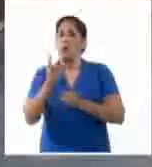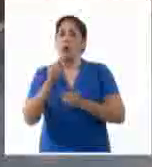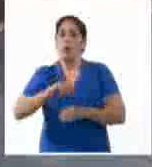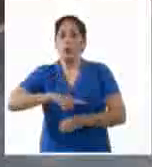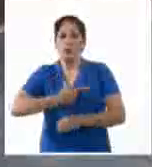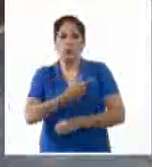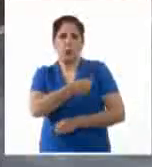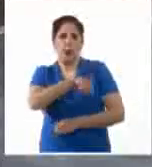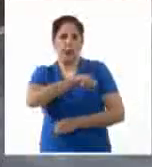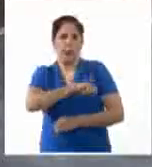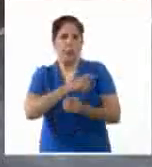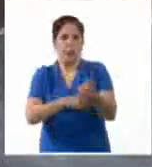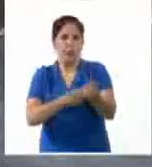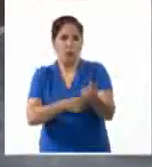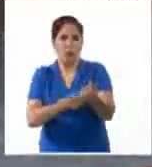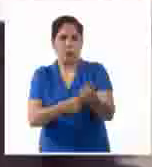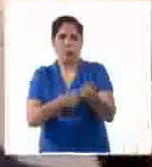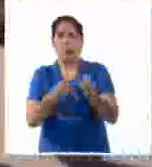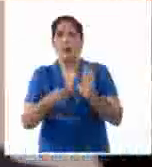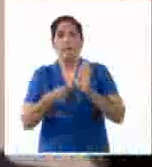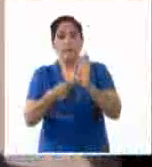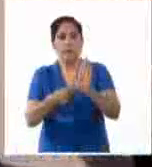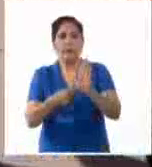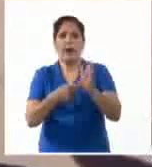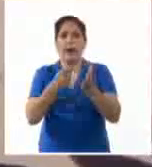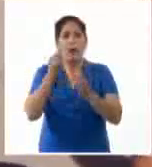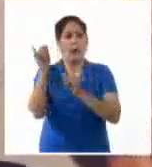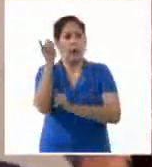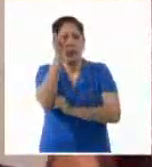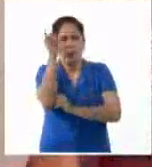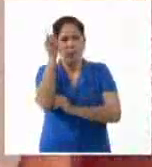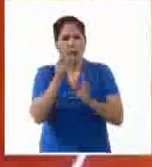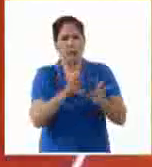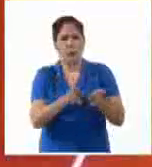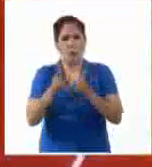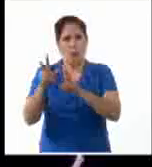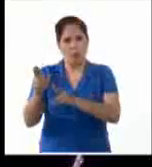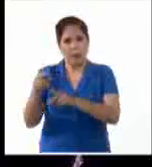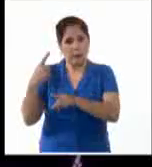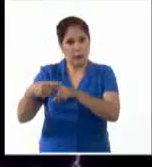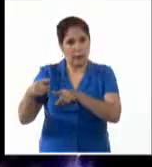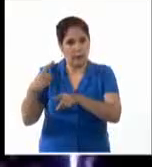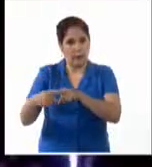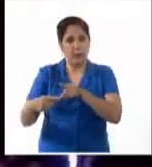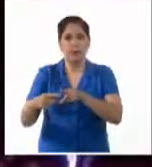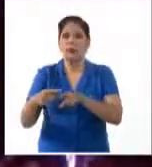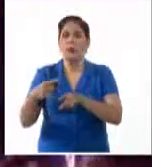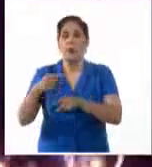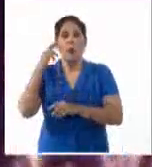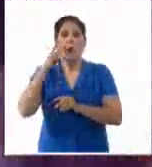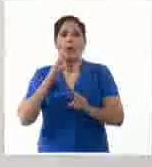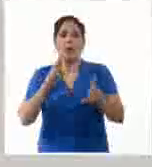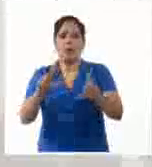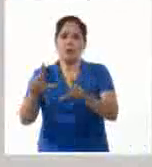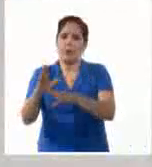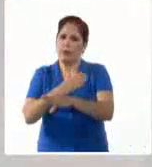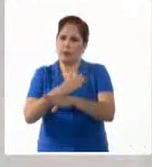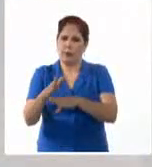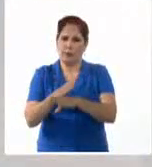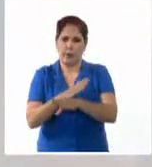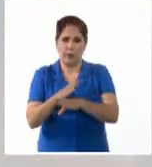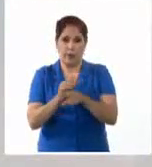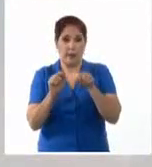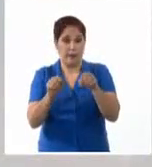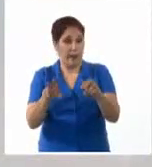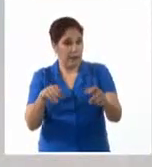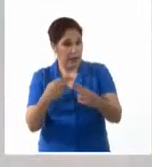popular tradicional, la proyección de documentales como Willy y sus voluminosas Cuba y reconocimientos. El Joel James en